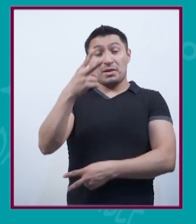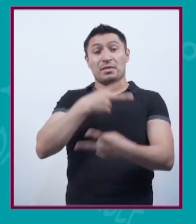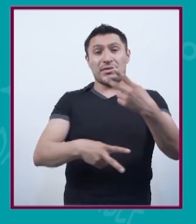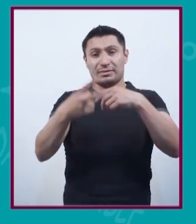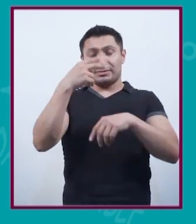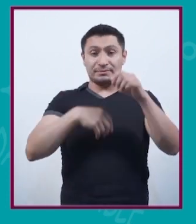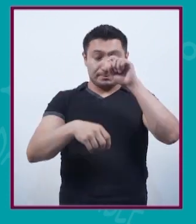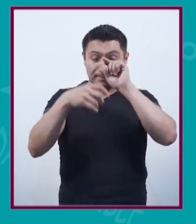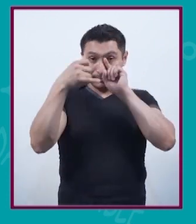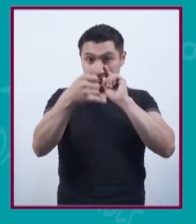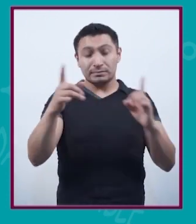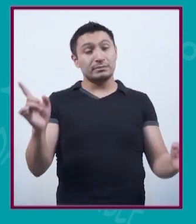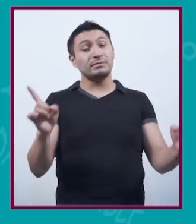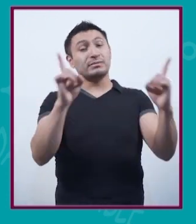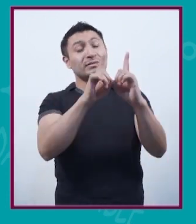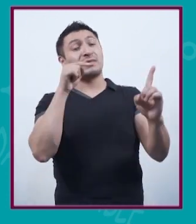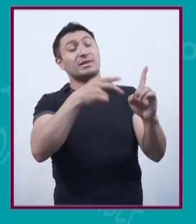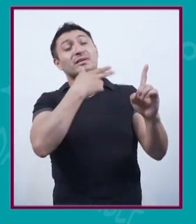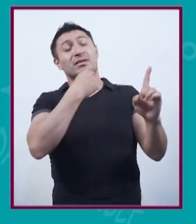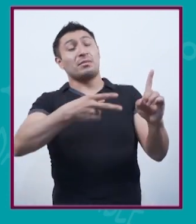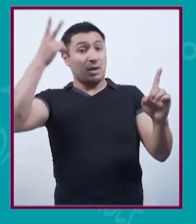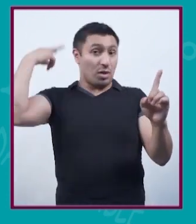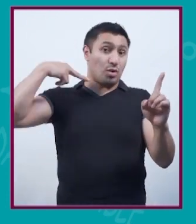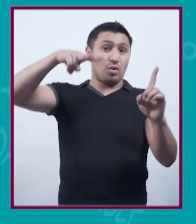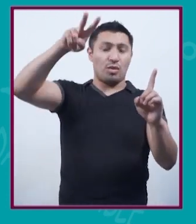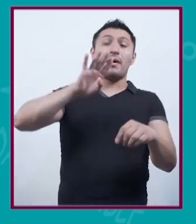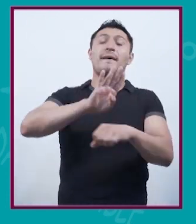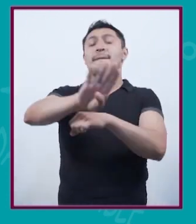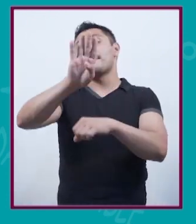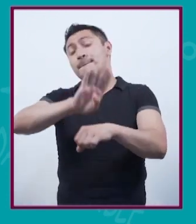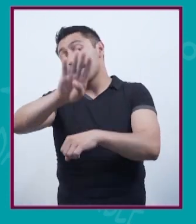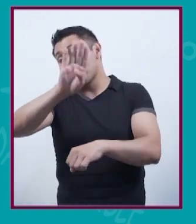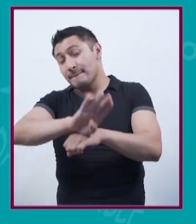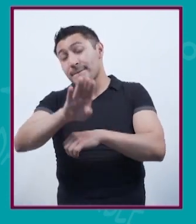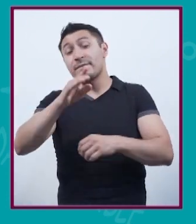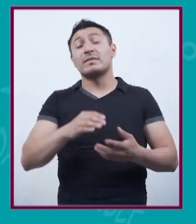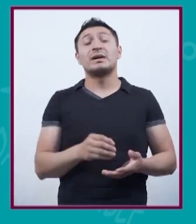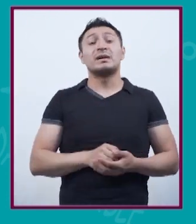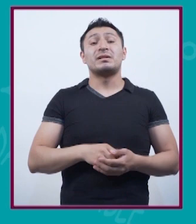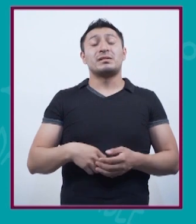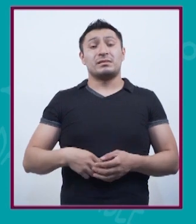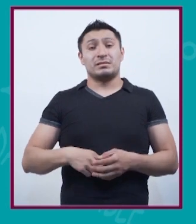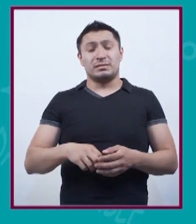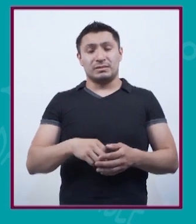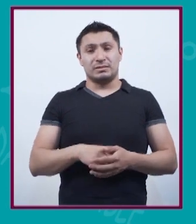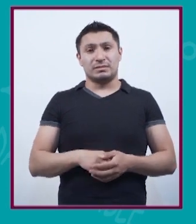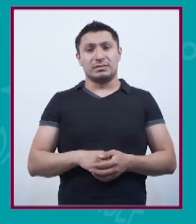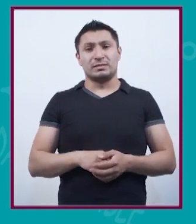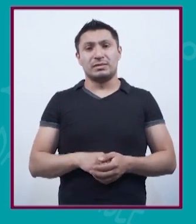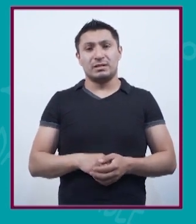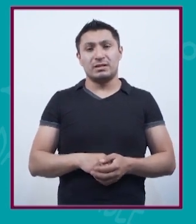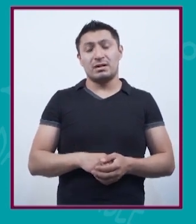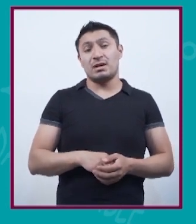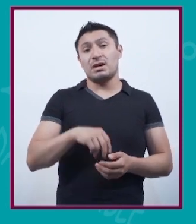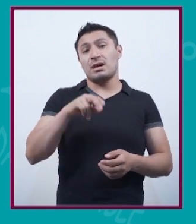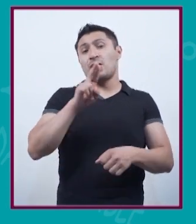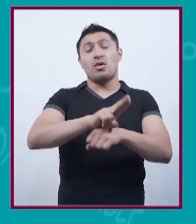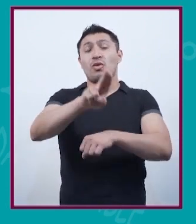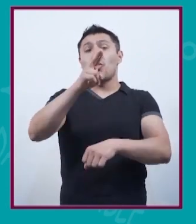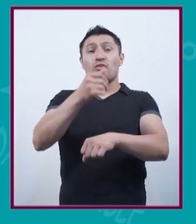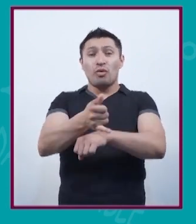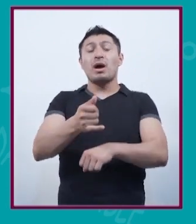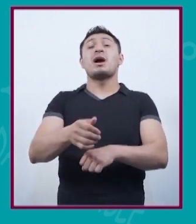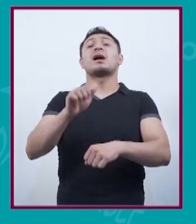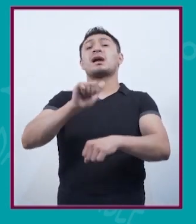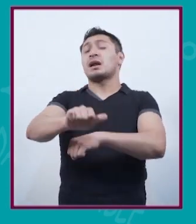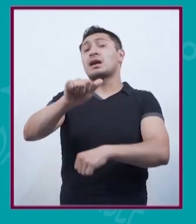que hace él y prácticamente la invita, viene a México y en ese momento Vasconcelos se va a hacer